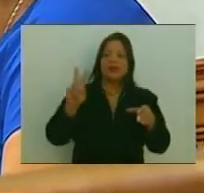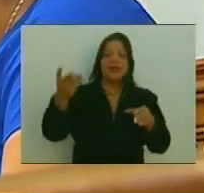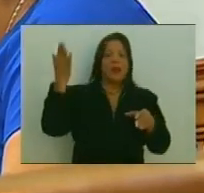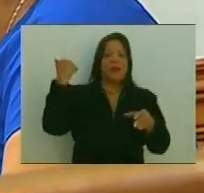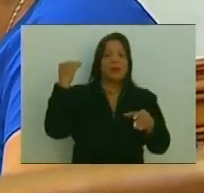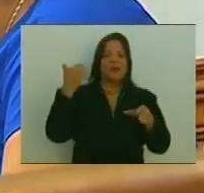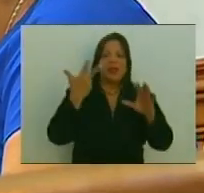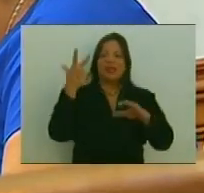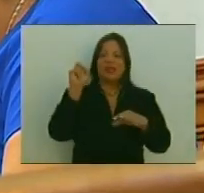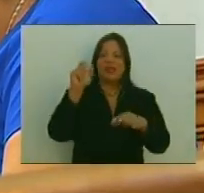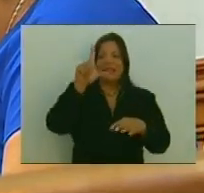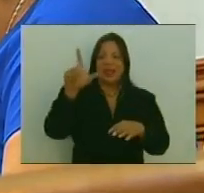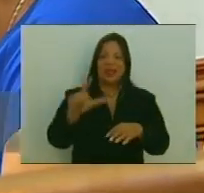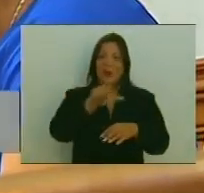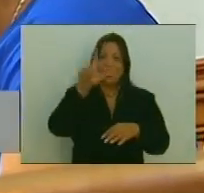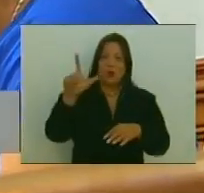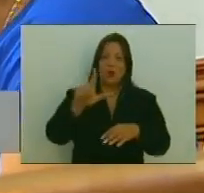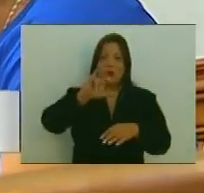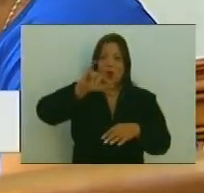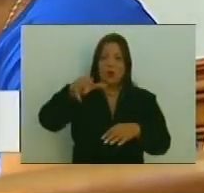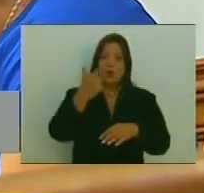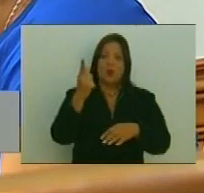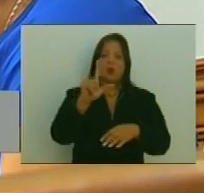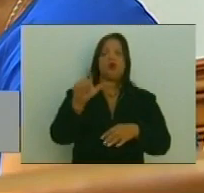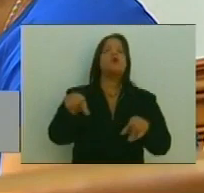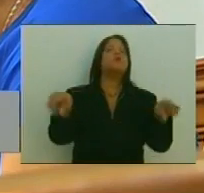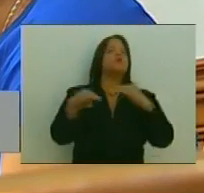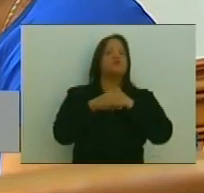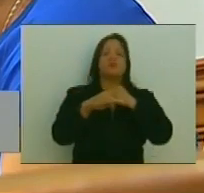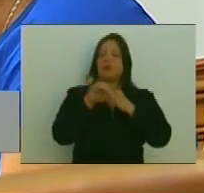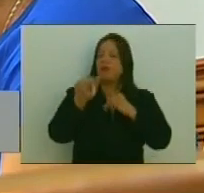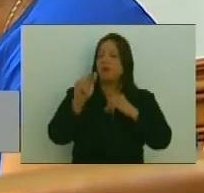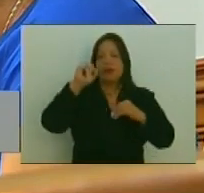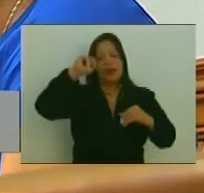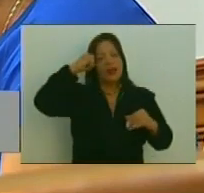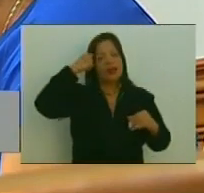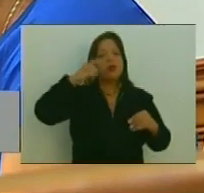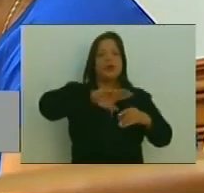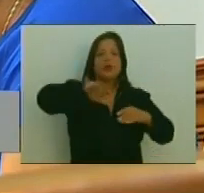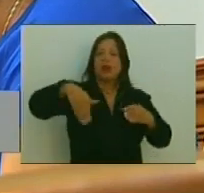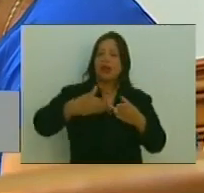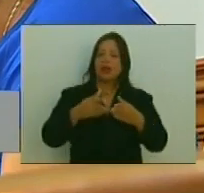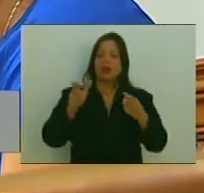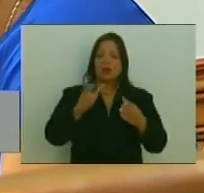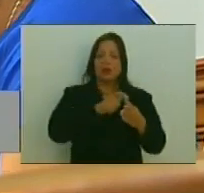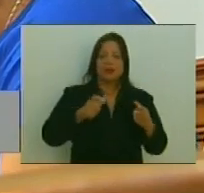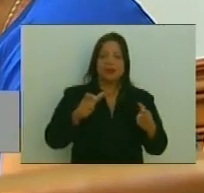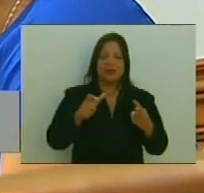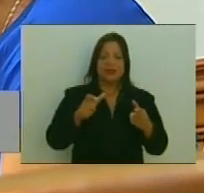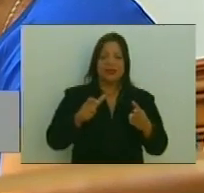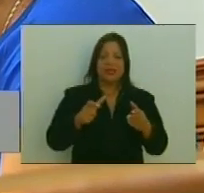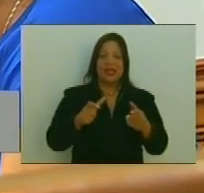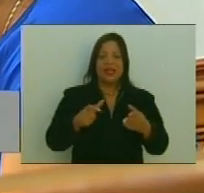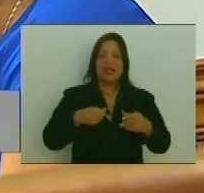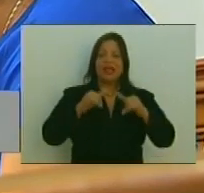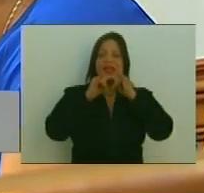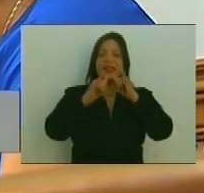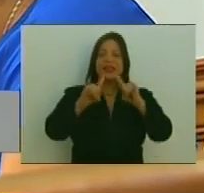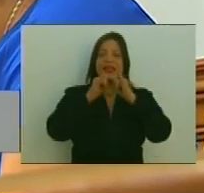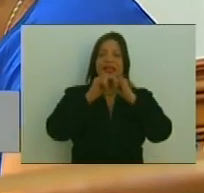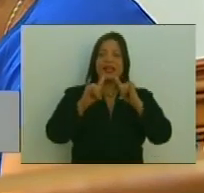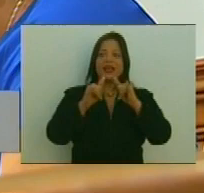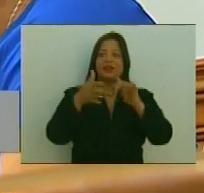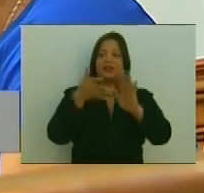pasado 30 de julio. De igual forma, recordó al Pleno de Constituyentes la declaración en